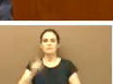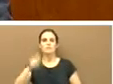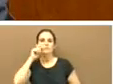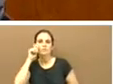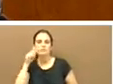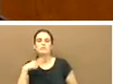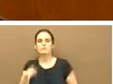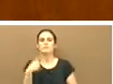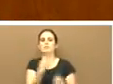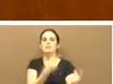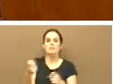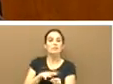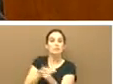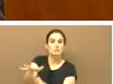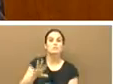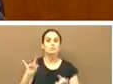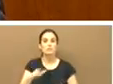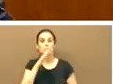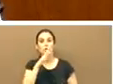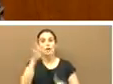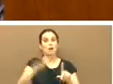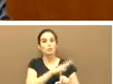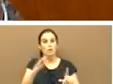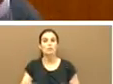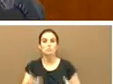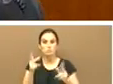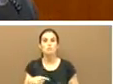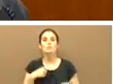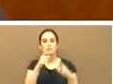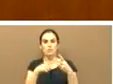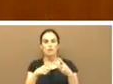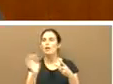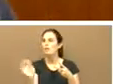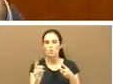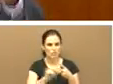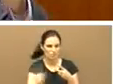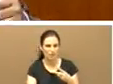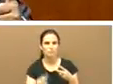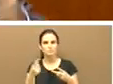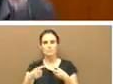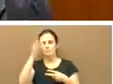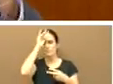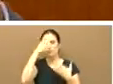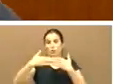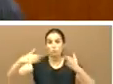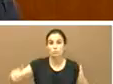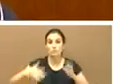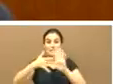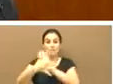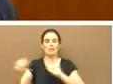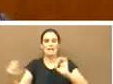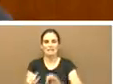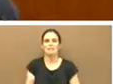necesidades con el actual marco de arreos comerciales. Segunda, no es cierto que una mayor apertura de domingos y festivos conlleve